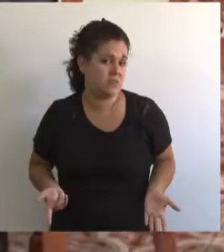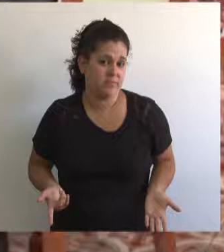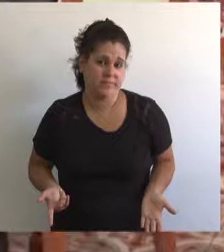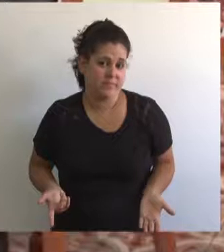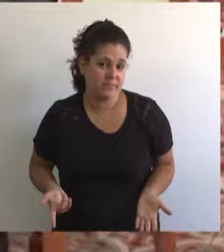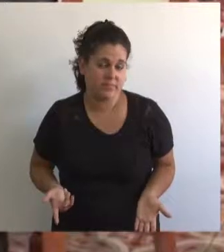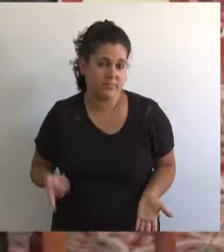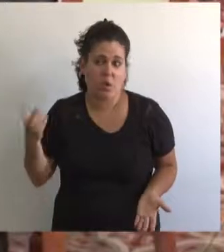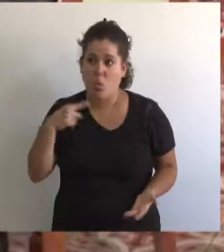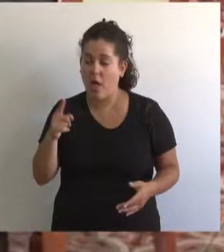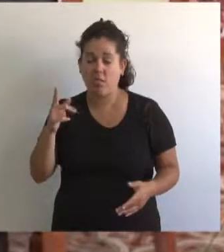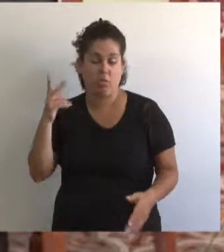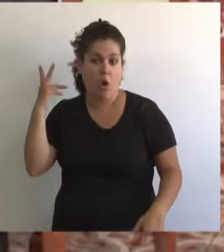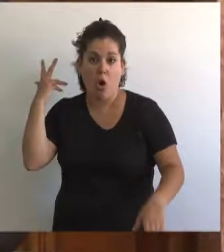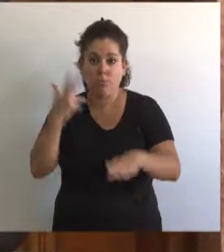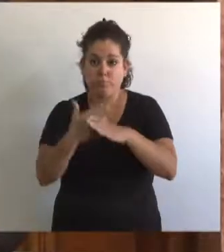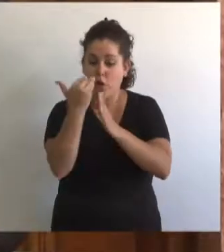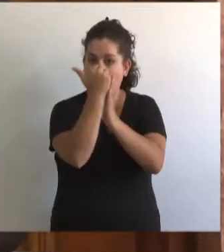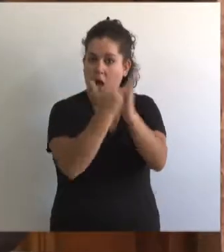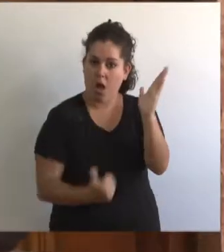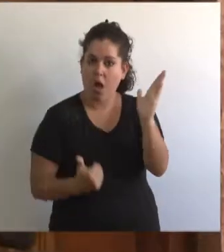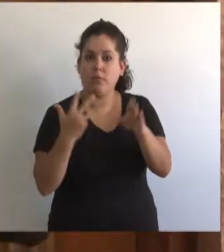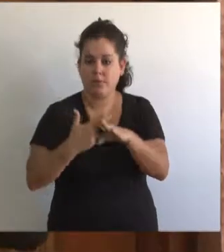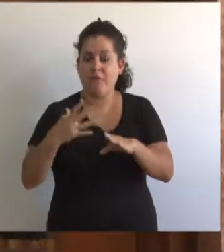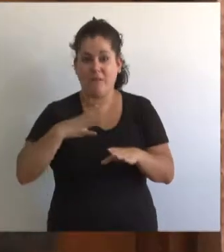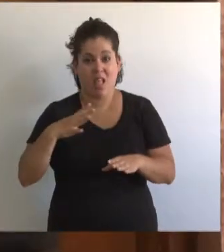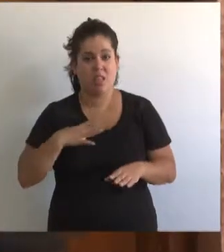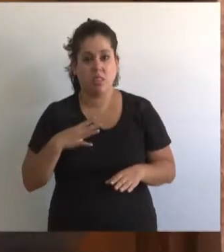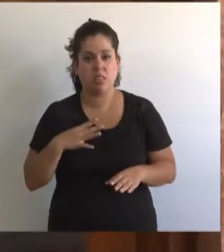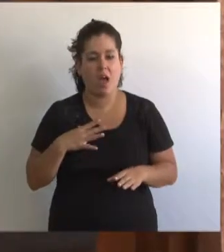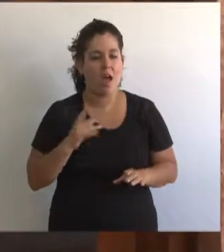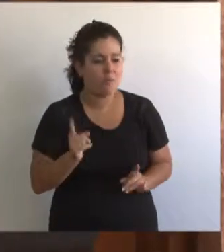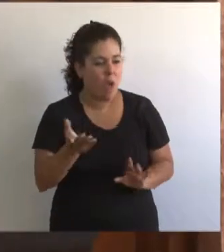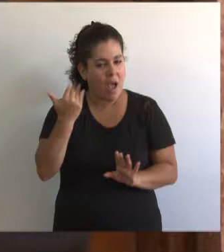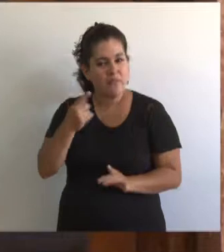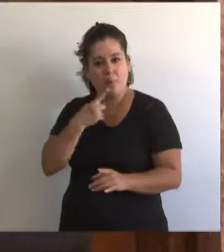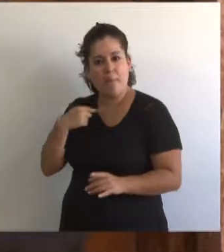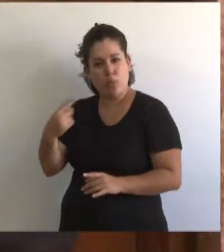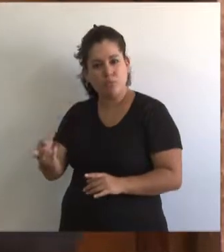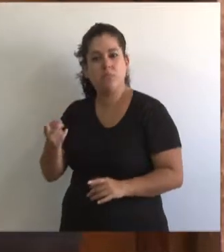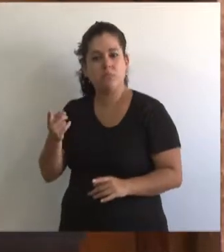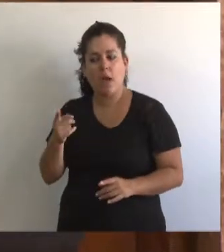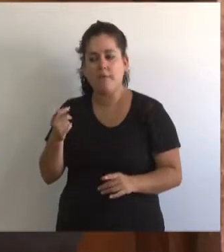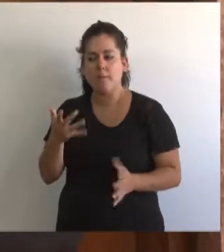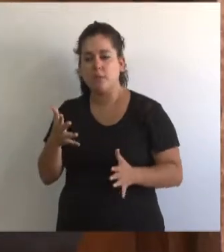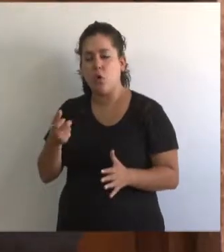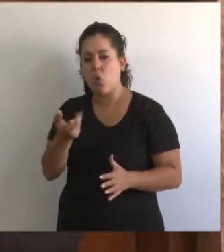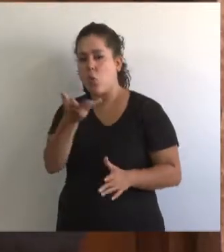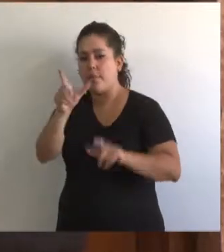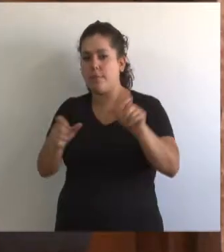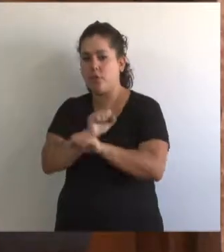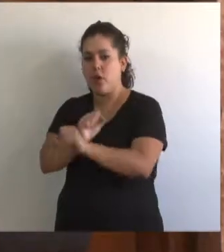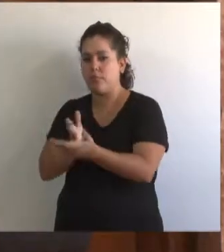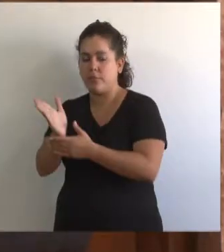tiene un corte, se corta al momento de cerrar el padrón. Pero hoy tenemos alguna idea, es lo que yo le preguntaba antes, si tenemos alguna idea de qué población estamos